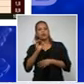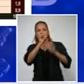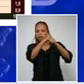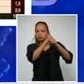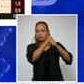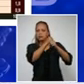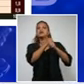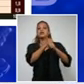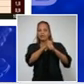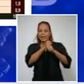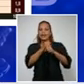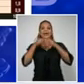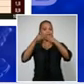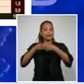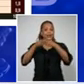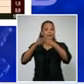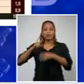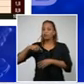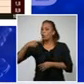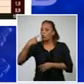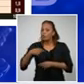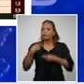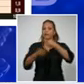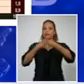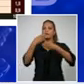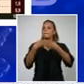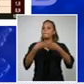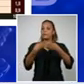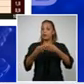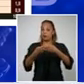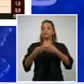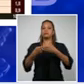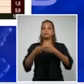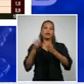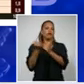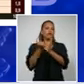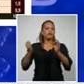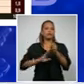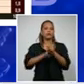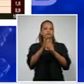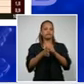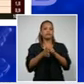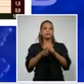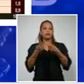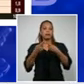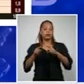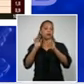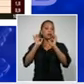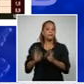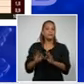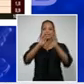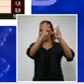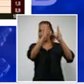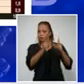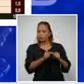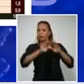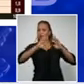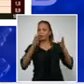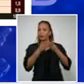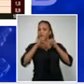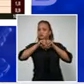los días se estudian más de 1.000 muestras para el diagnóstico y que realmente es resultado de la transmisión que se